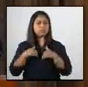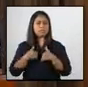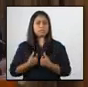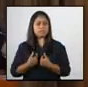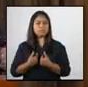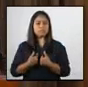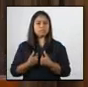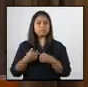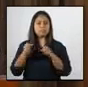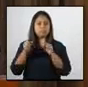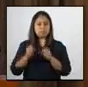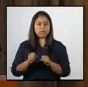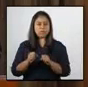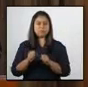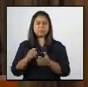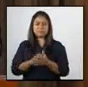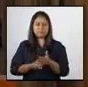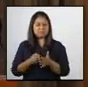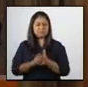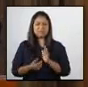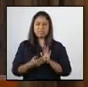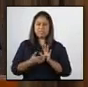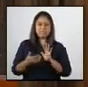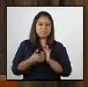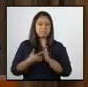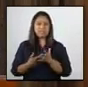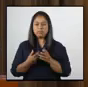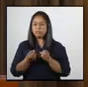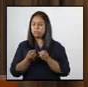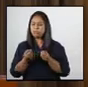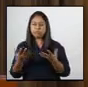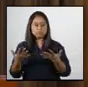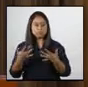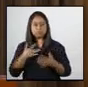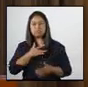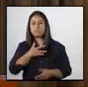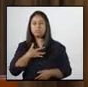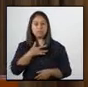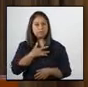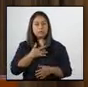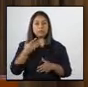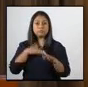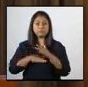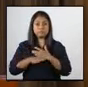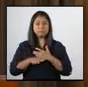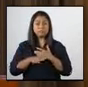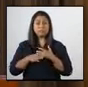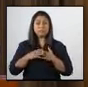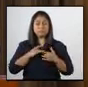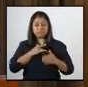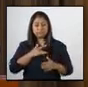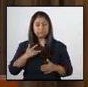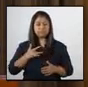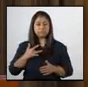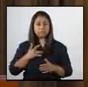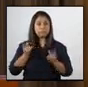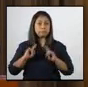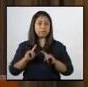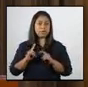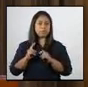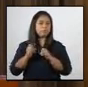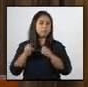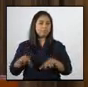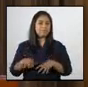podemos estar agobiados podemos tener mucho dolor dentro de nosotros pero no estamos derrotados hemos